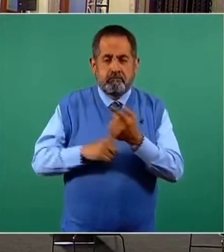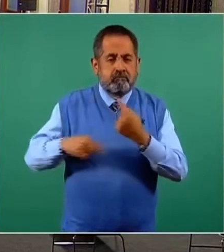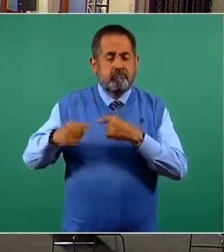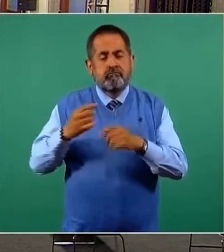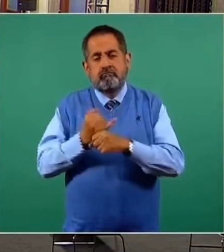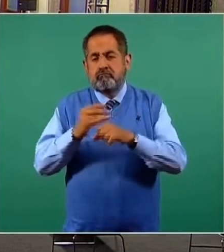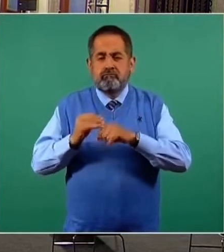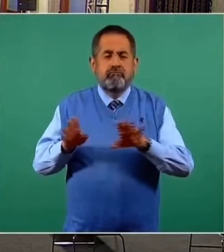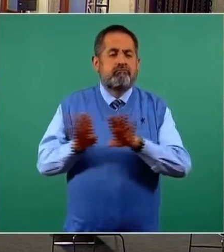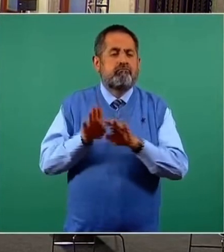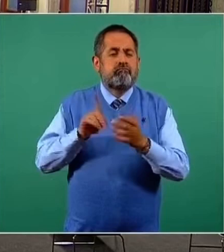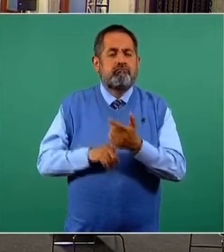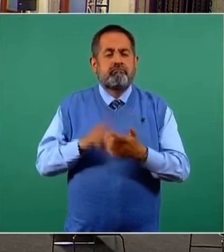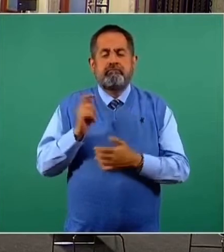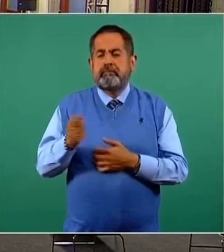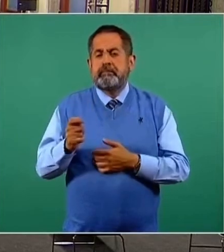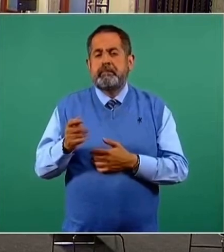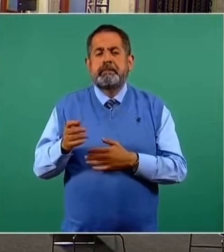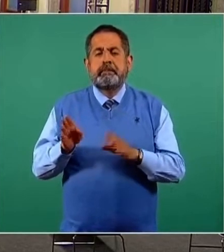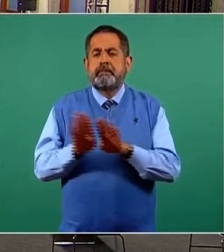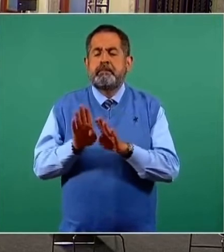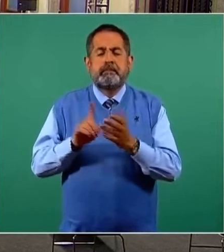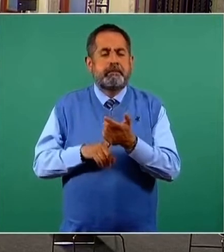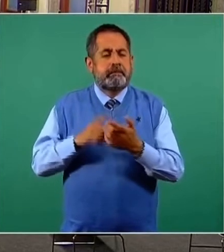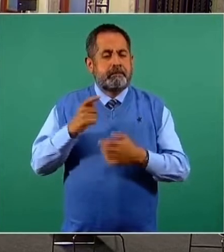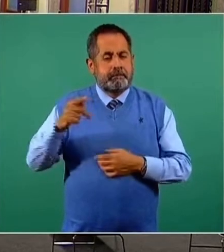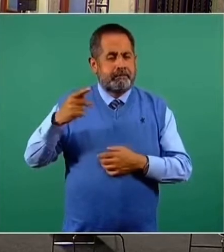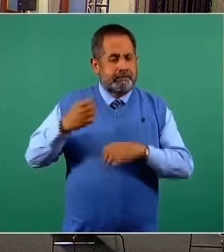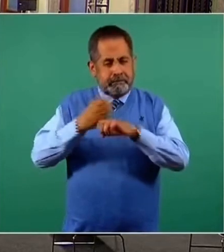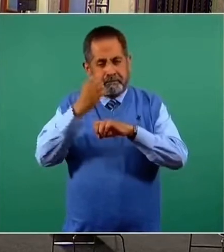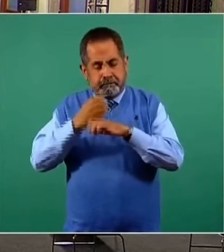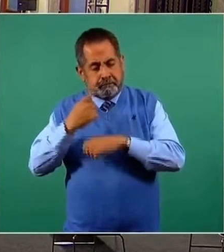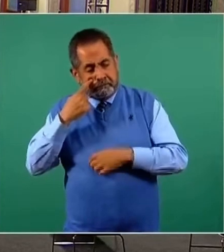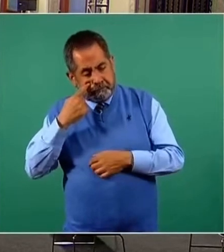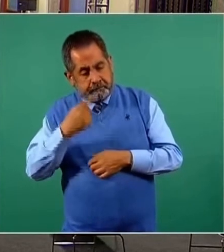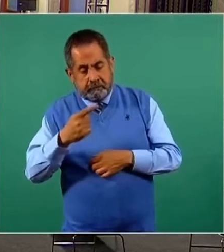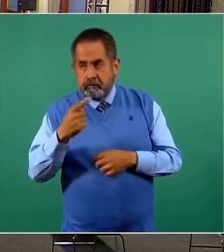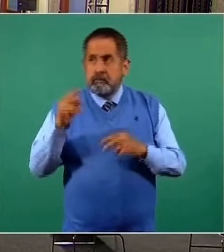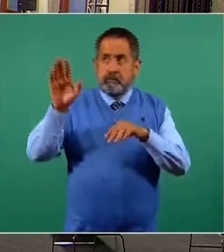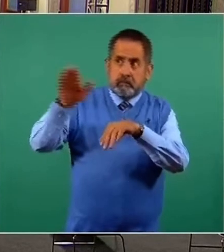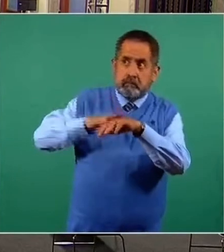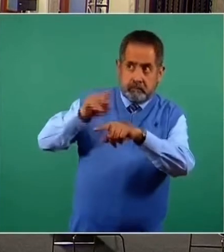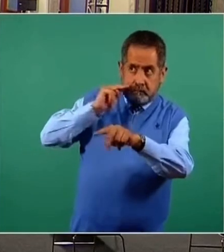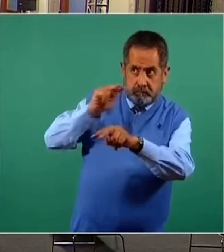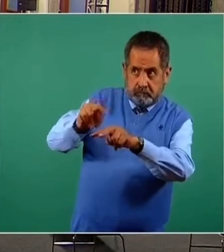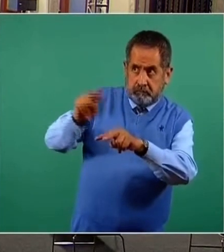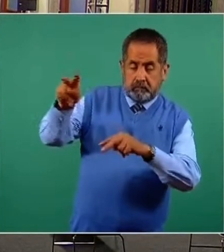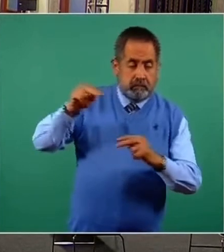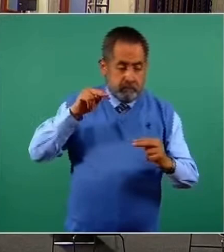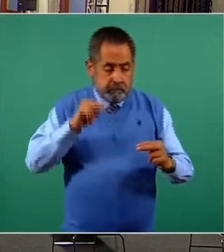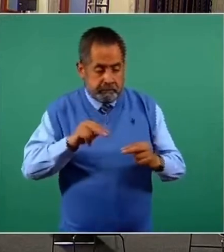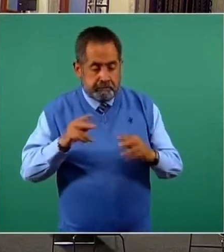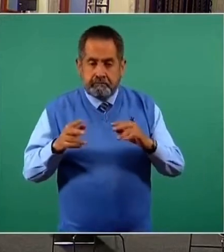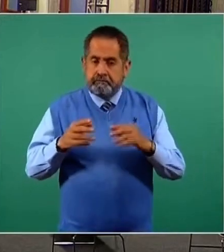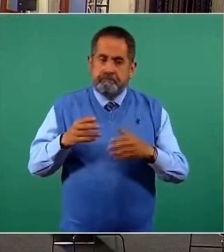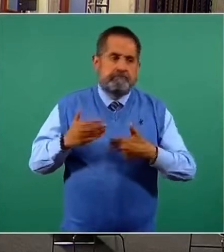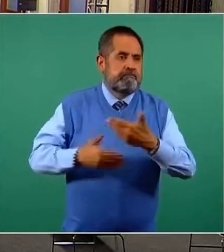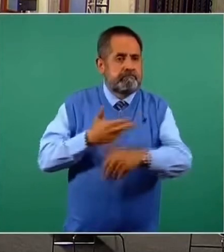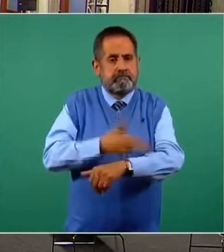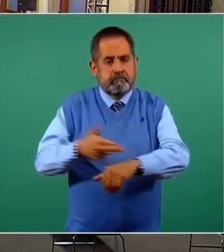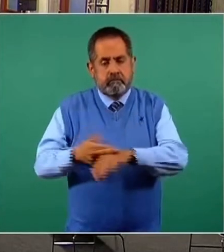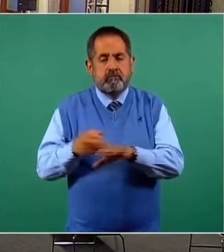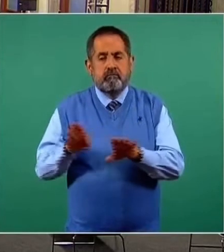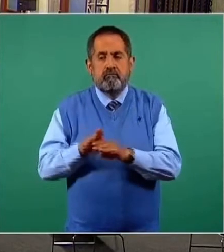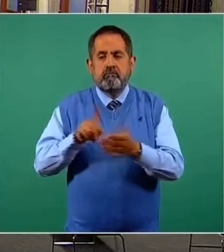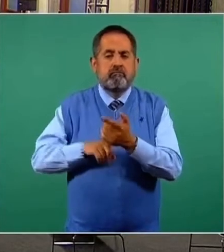información, que ellos desde el nivel estatal en sus análisis estén viendo lo que nosotros también estamos viendo, pero más importante, que ellos tengan